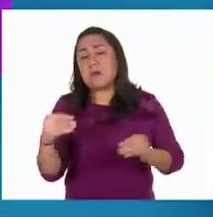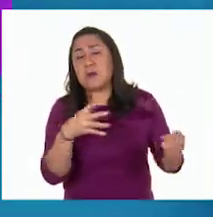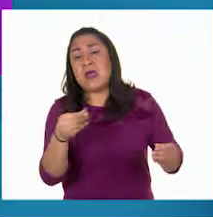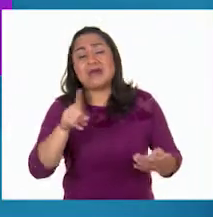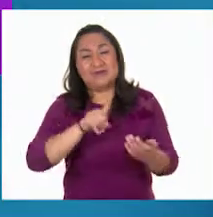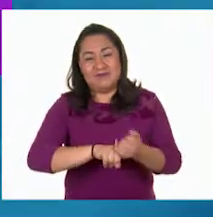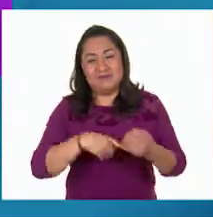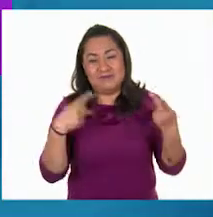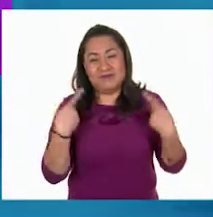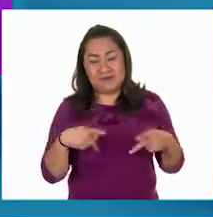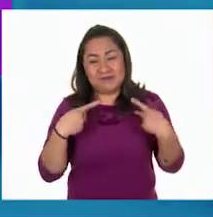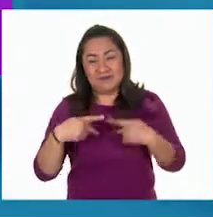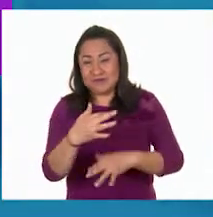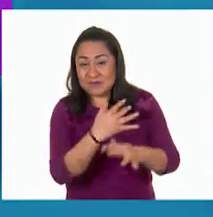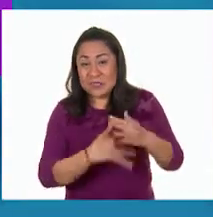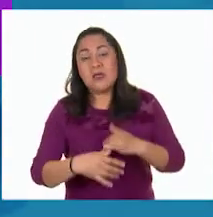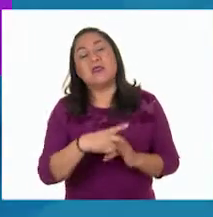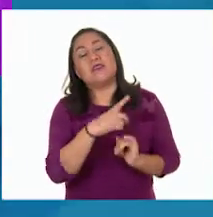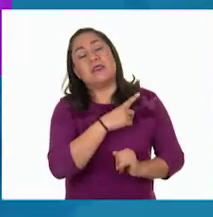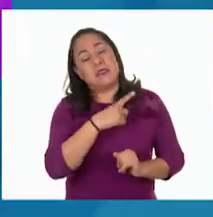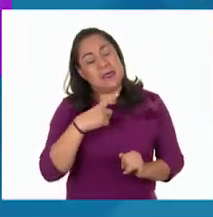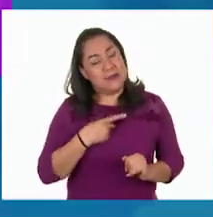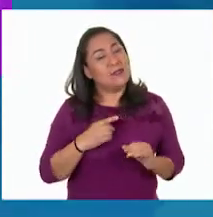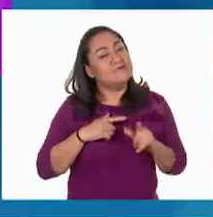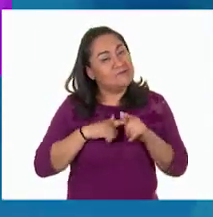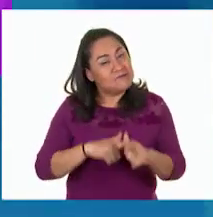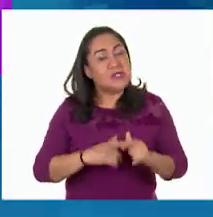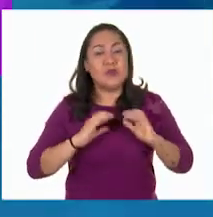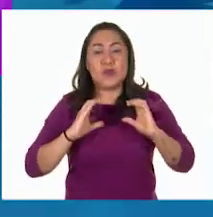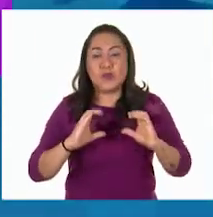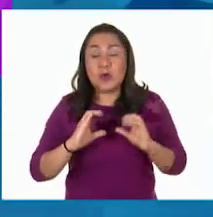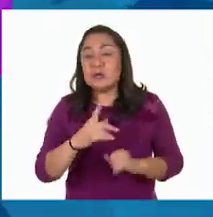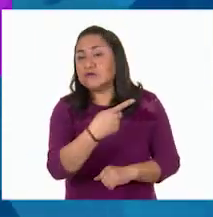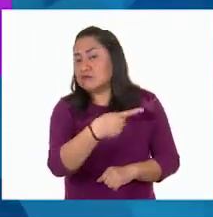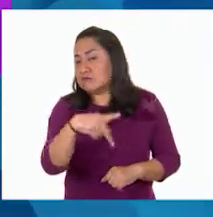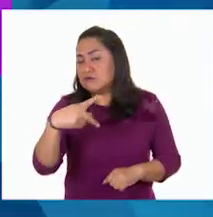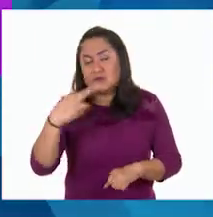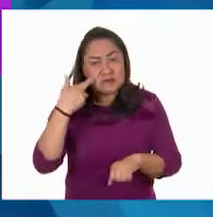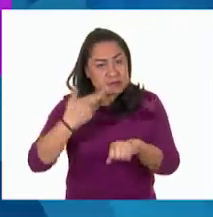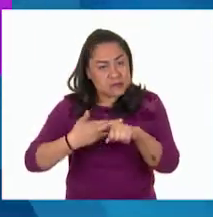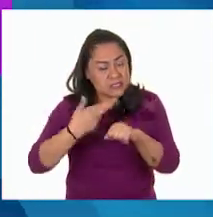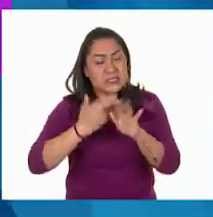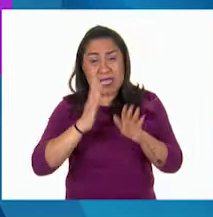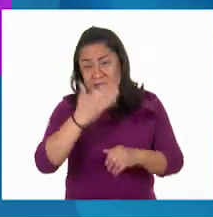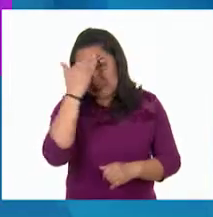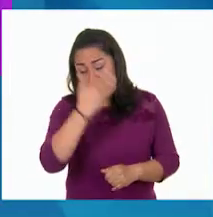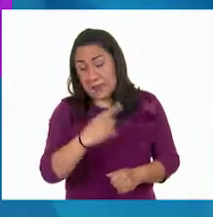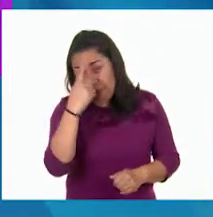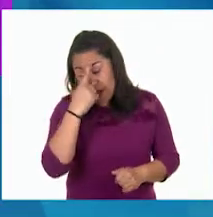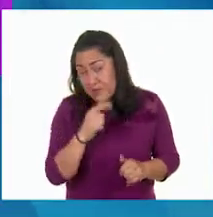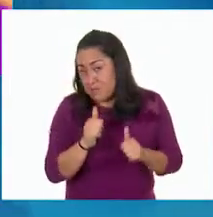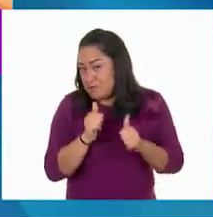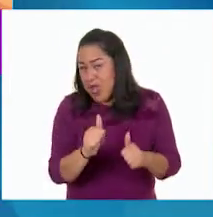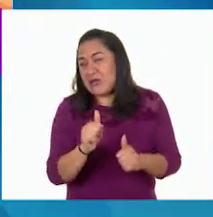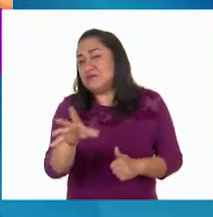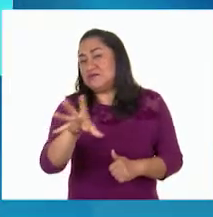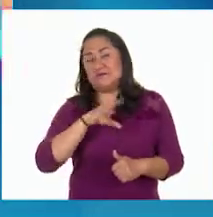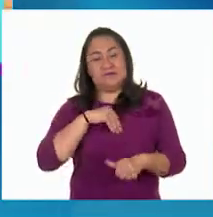personas. Por eso hay que continuar cuidándonos siguiendo las buenas prácticas que ya todos conocemos para evitar contagiarnos.